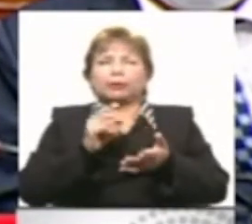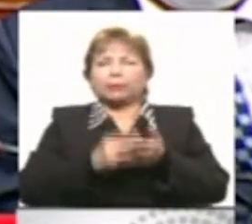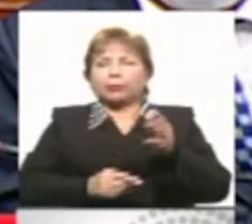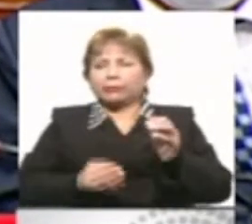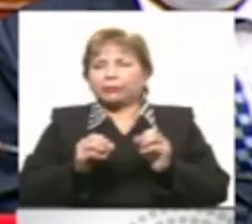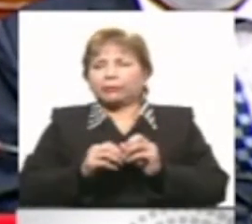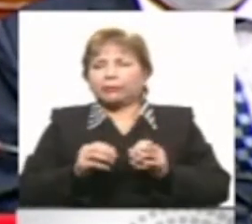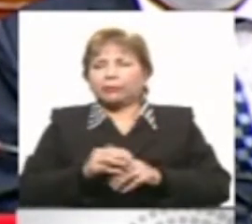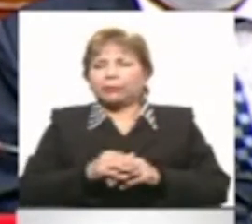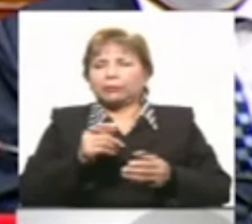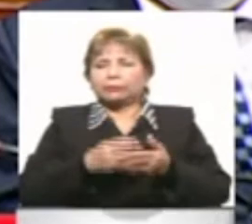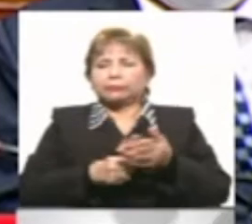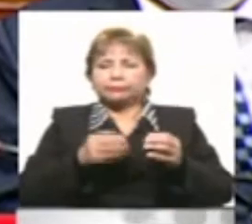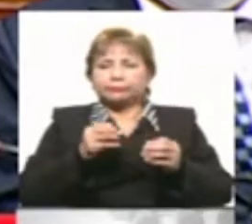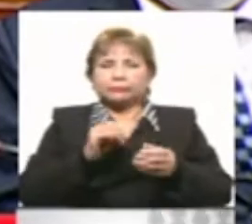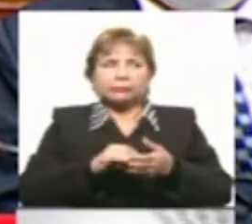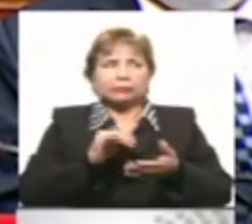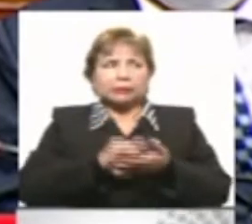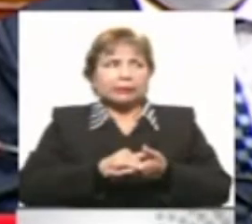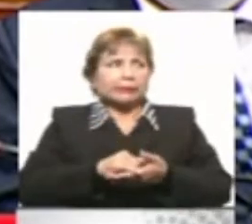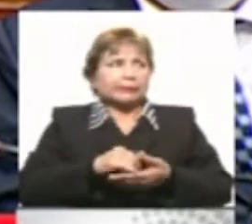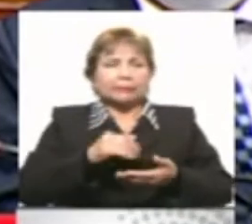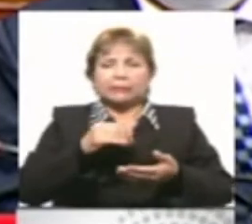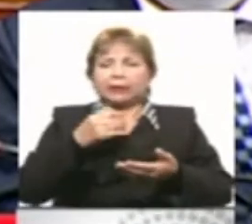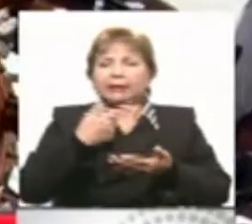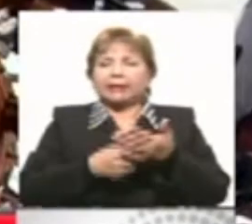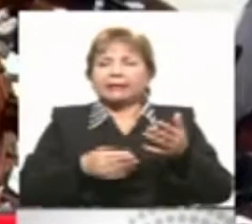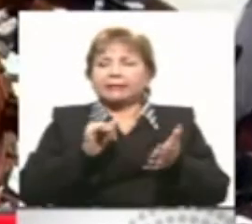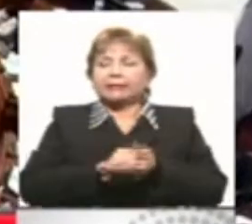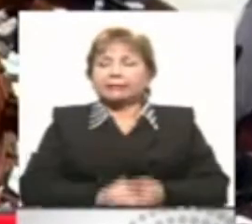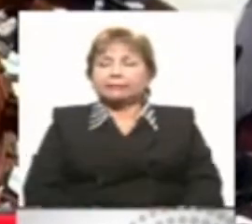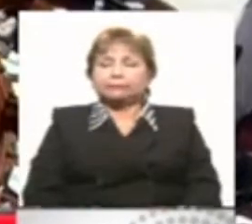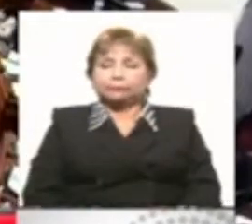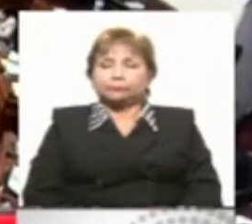responsabilidad, les sale...